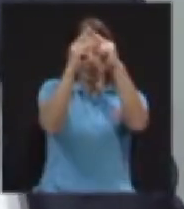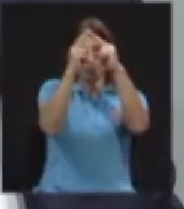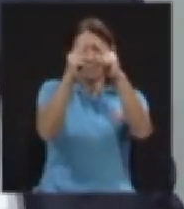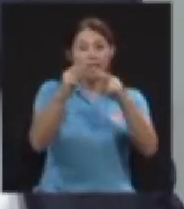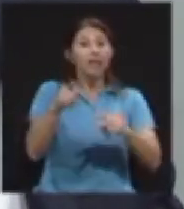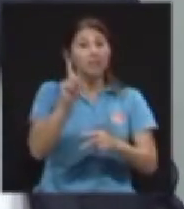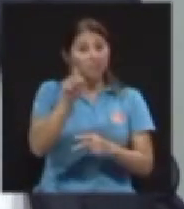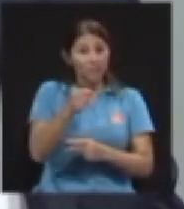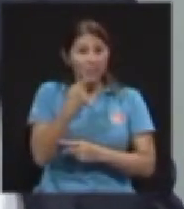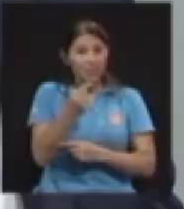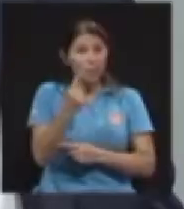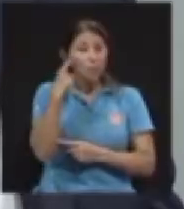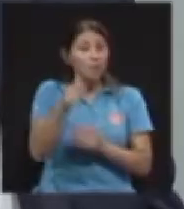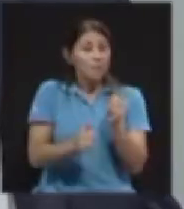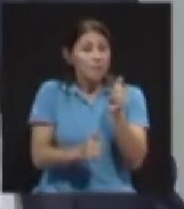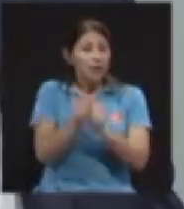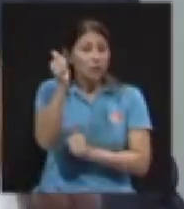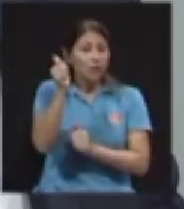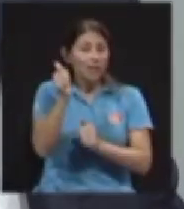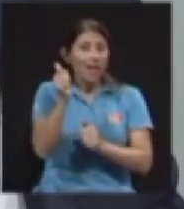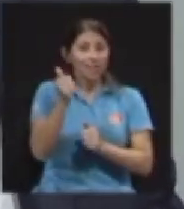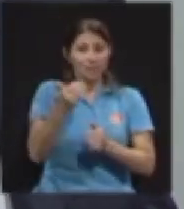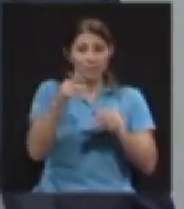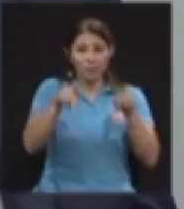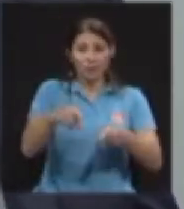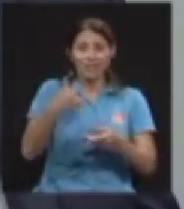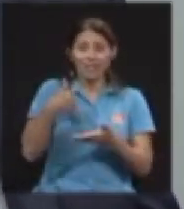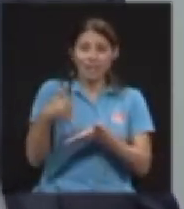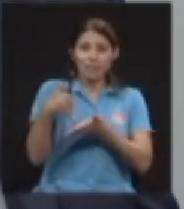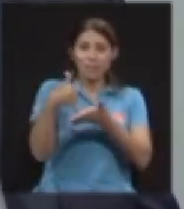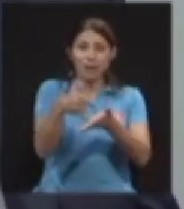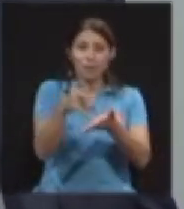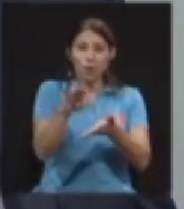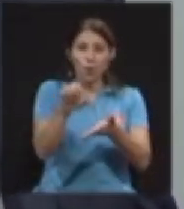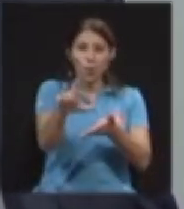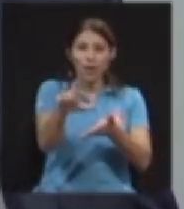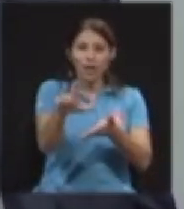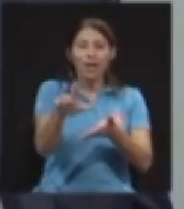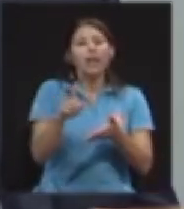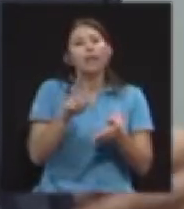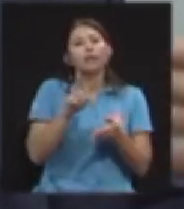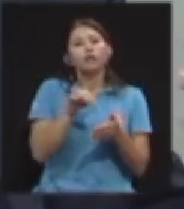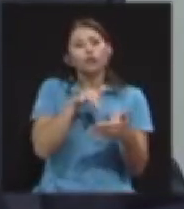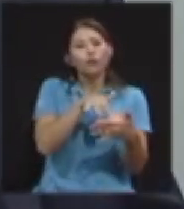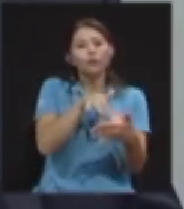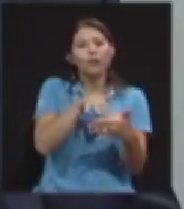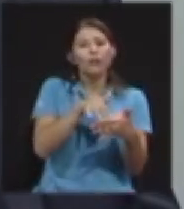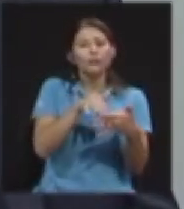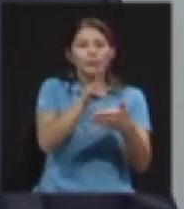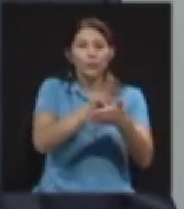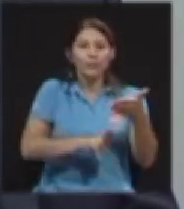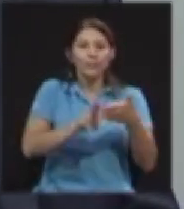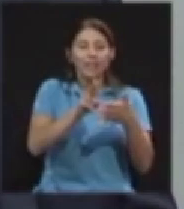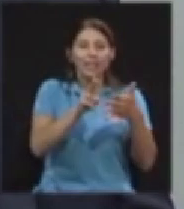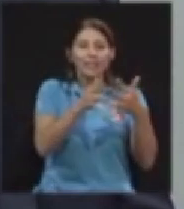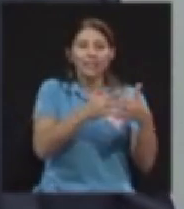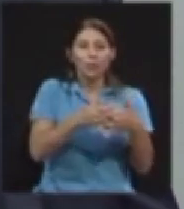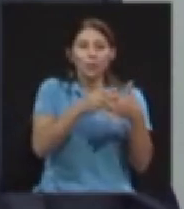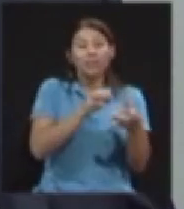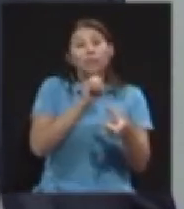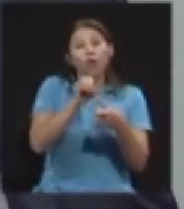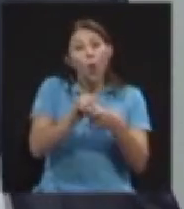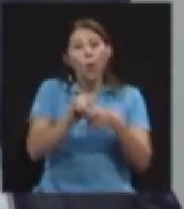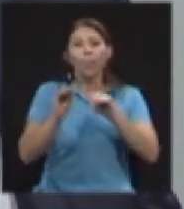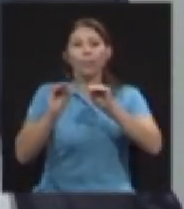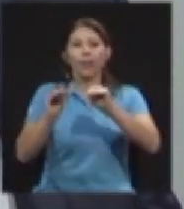formados en universidades estadounidenses o dan clases en universidades estadounidenses. Eso realmente extraordinario, digamos, aquellos